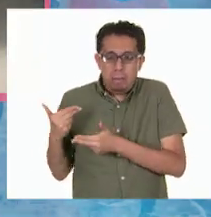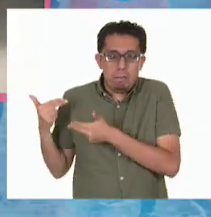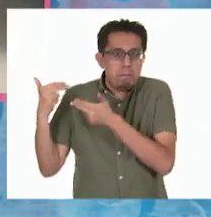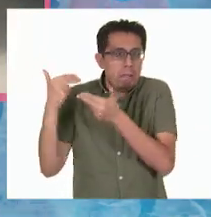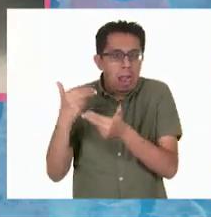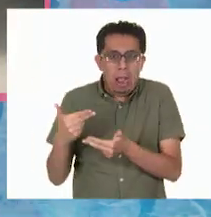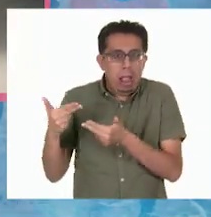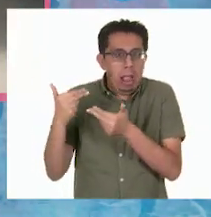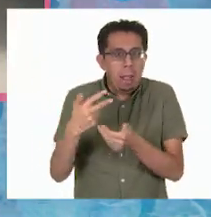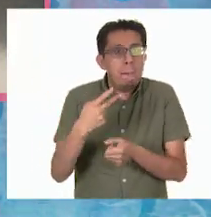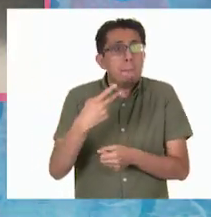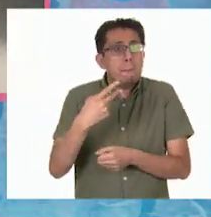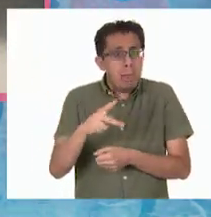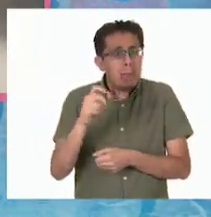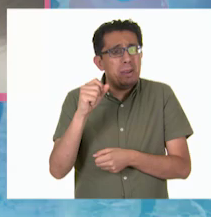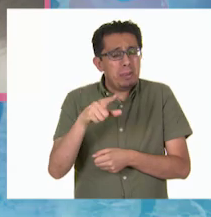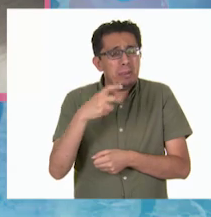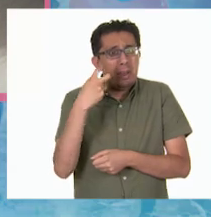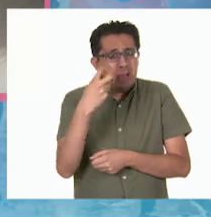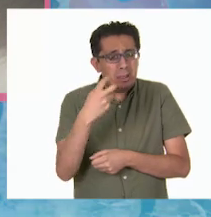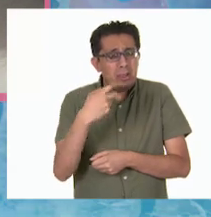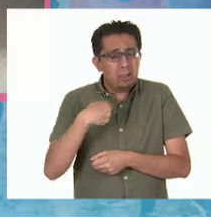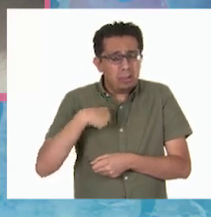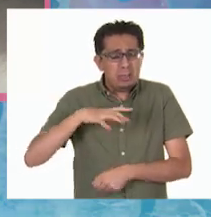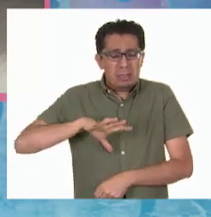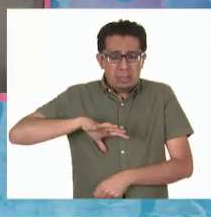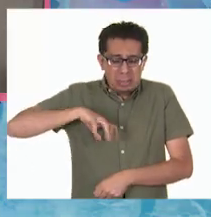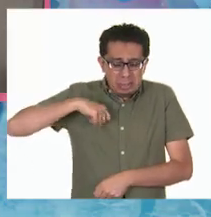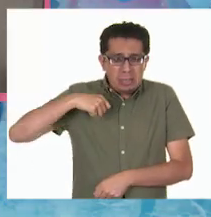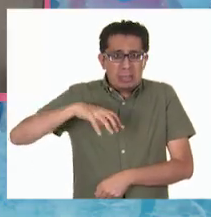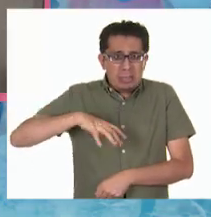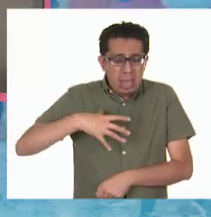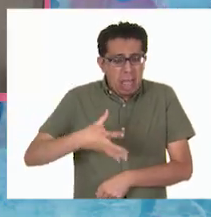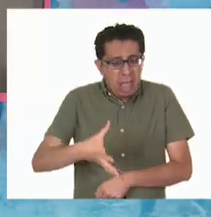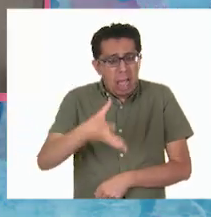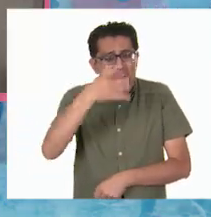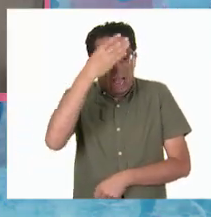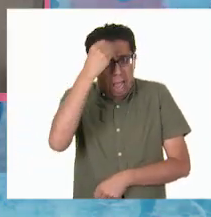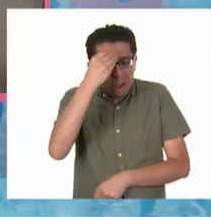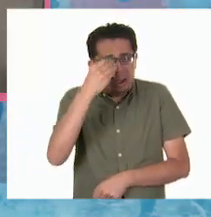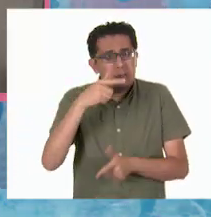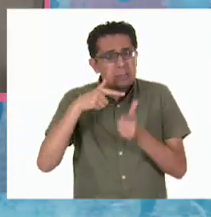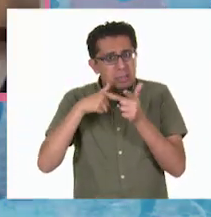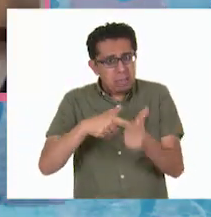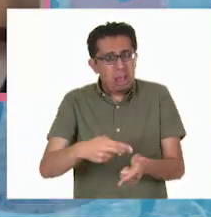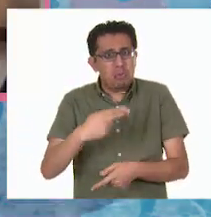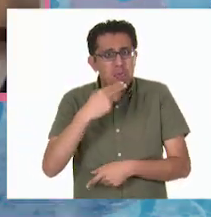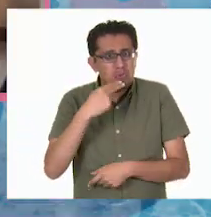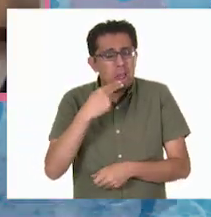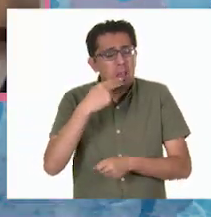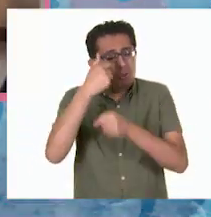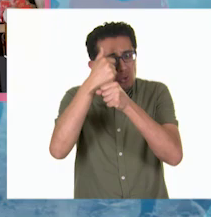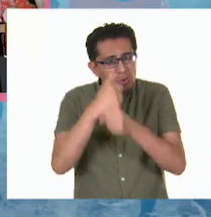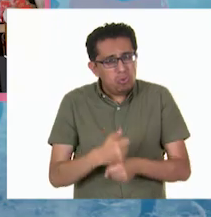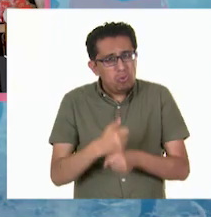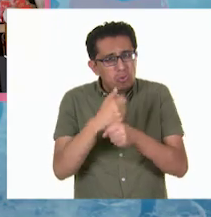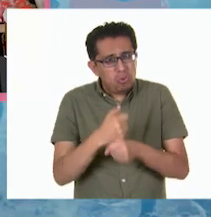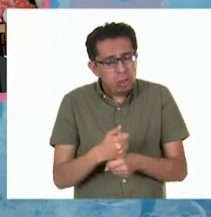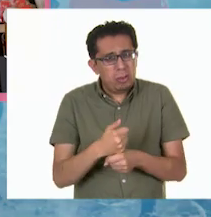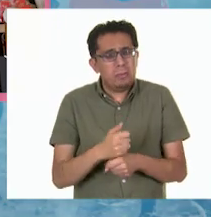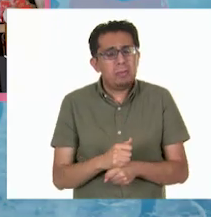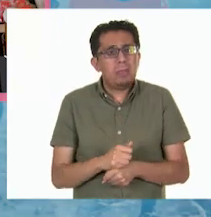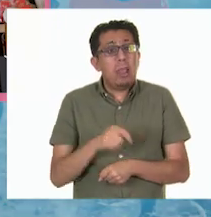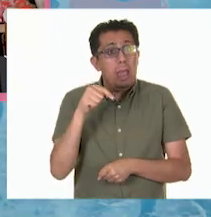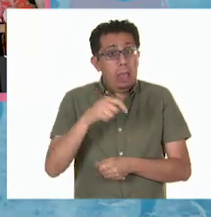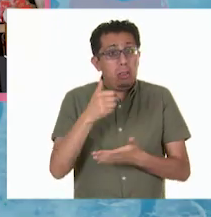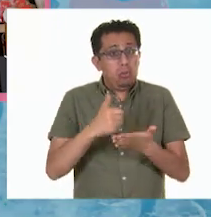lengua que ha costado sangre aprenderla, ha costado sangre más bien mantenerla, porque se sufrió mucha violencia. Y aquí en